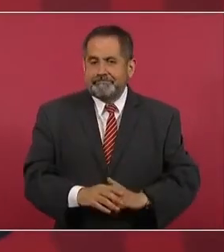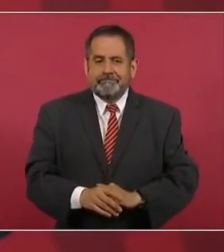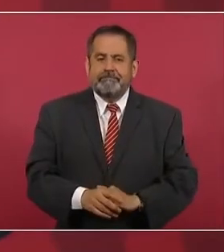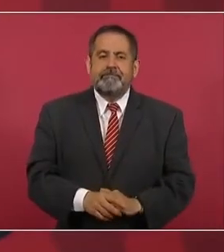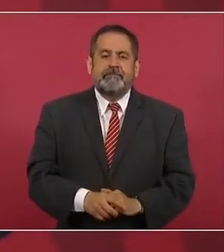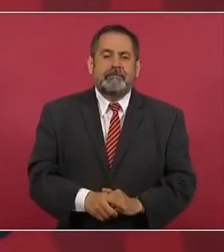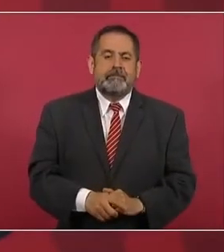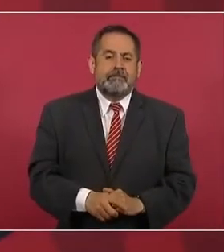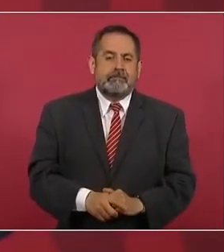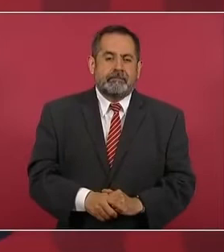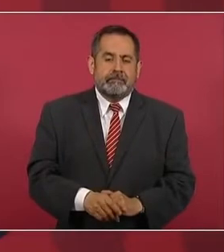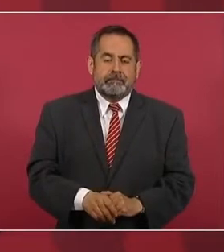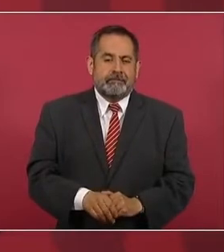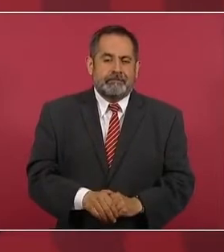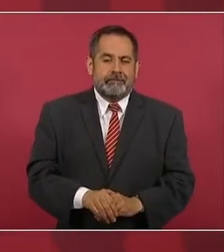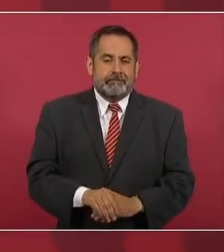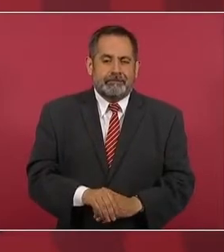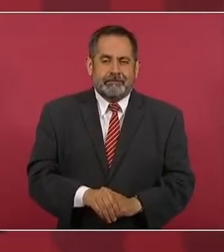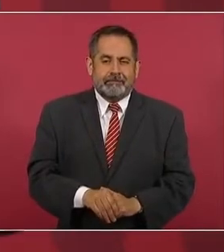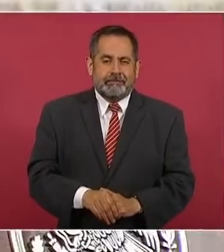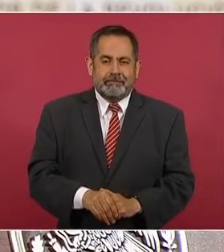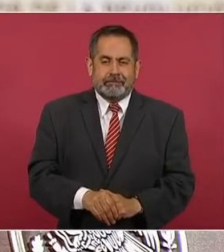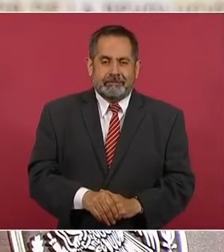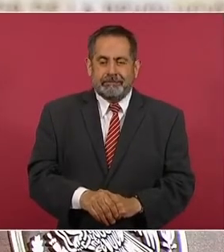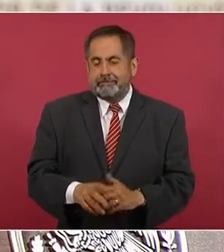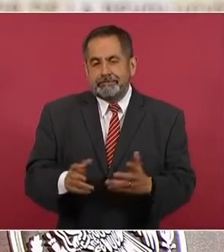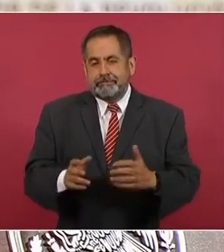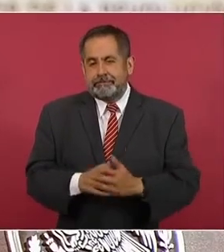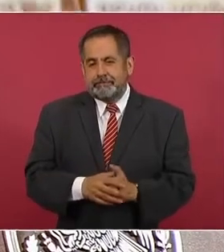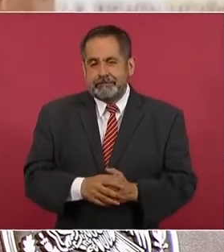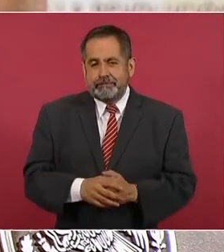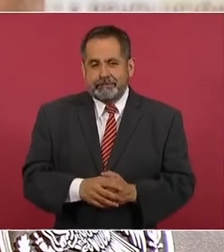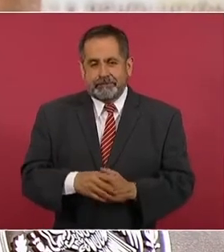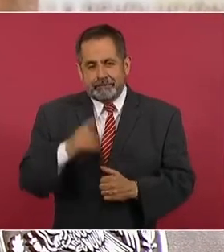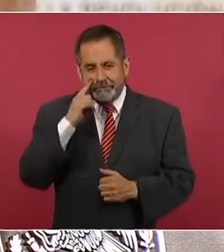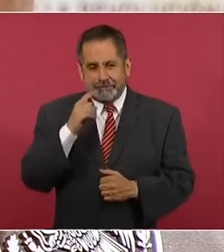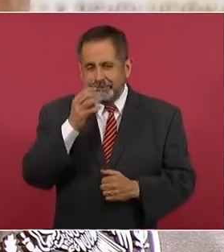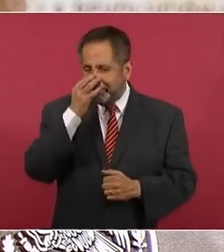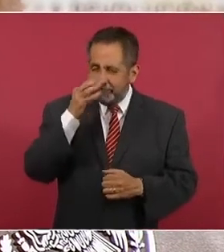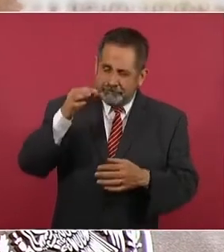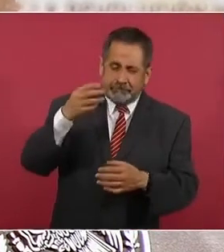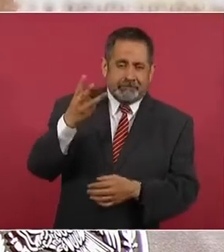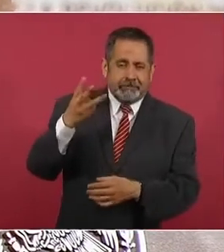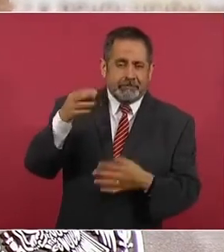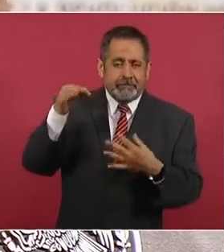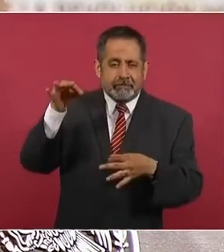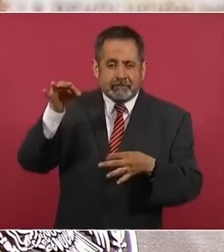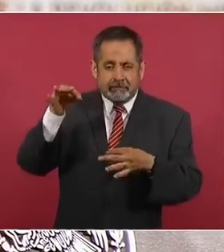Sí, son 3 hojas.